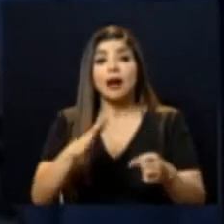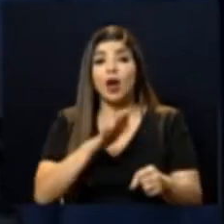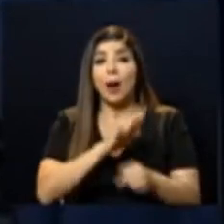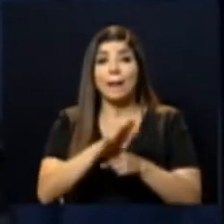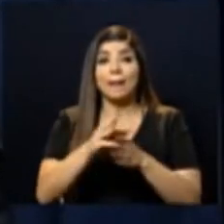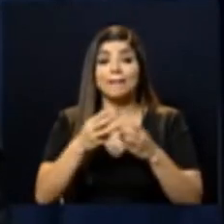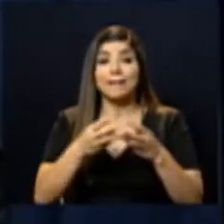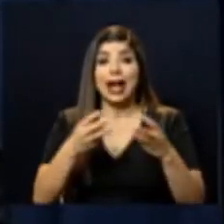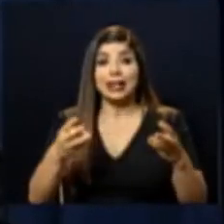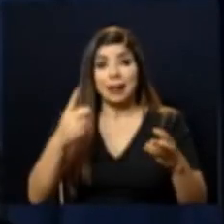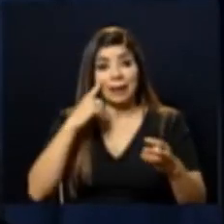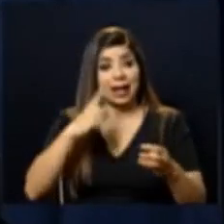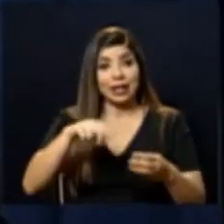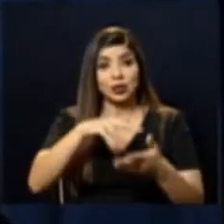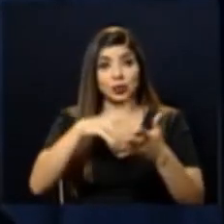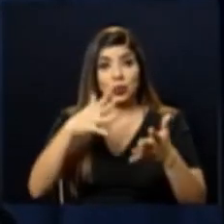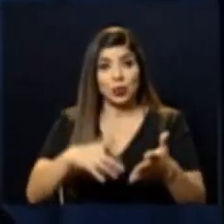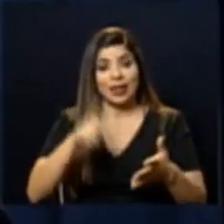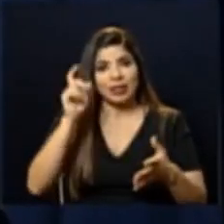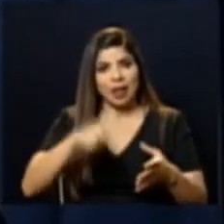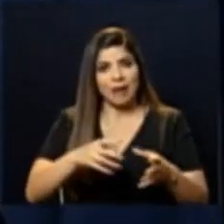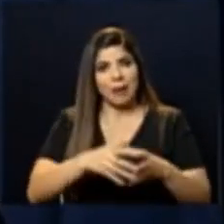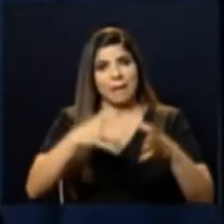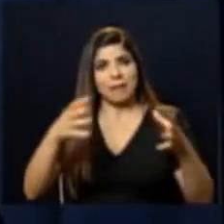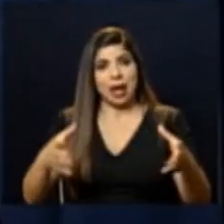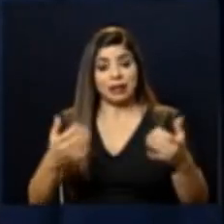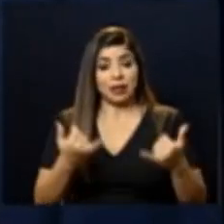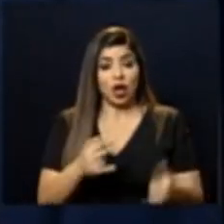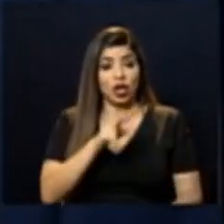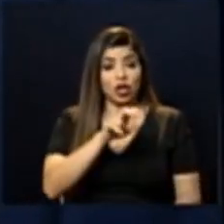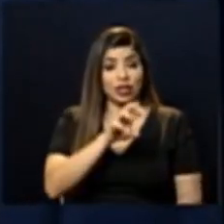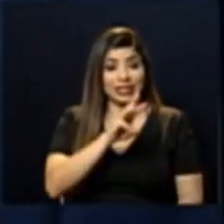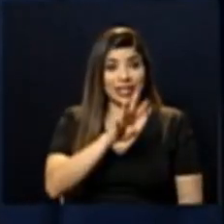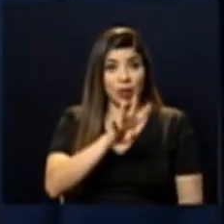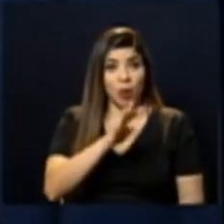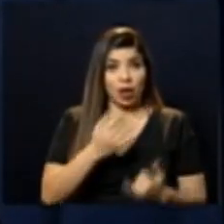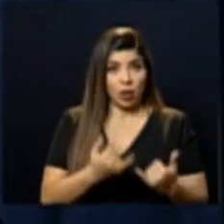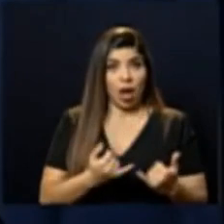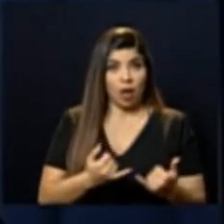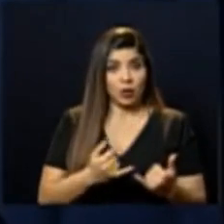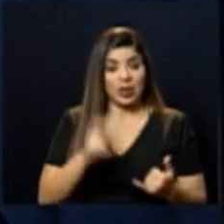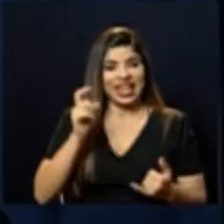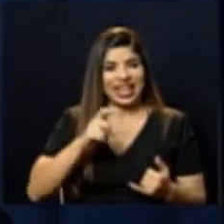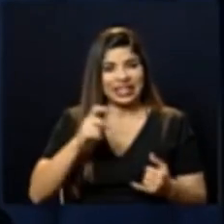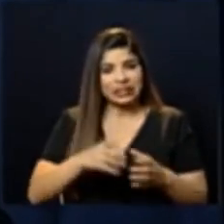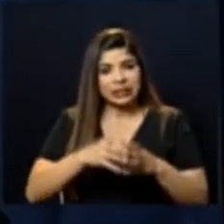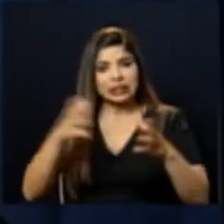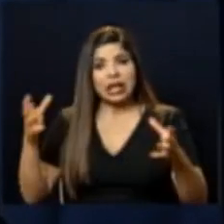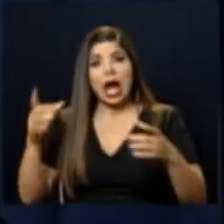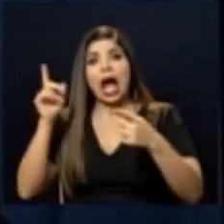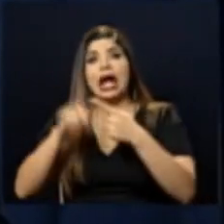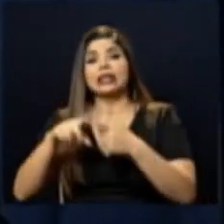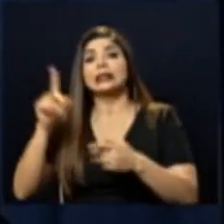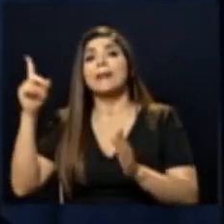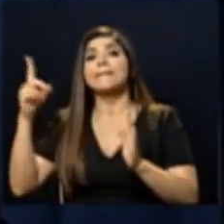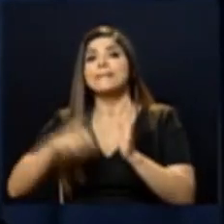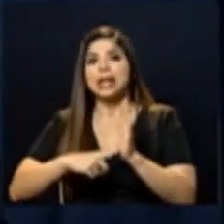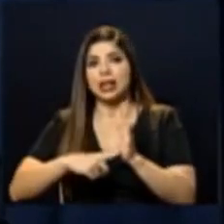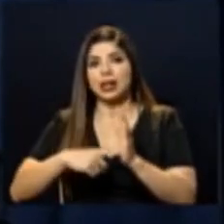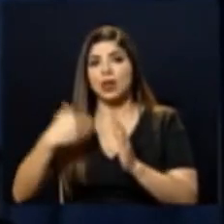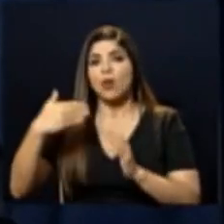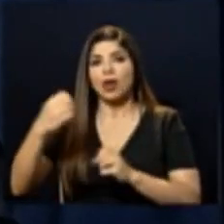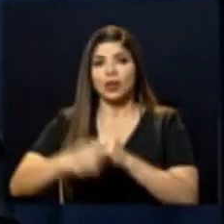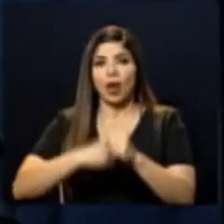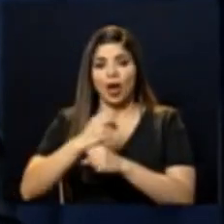de materias a los estudiantes, de 264 actualmente a 1,000 en el 2022.